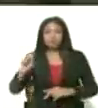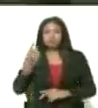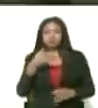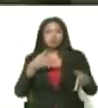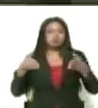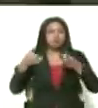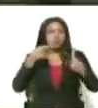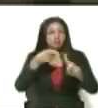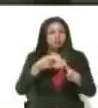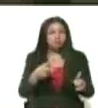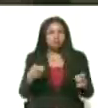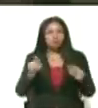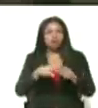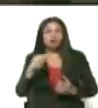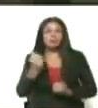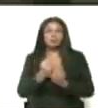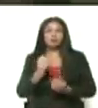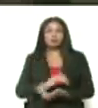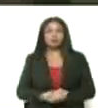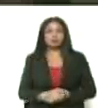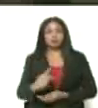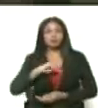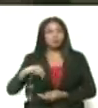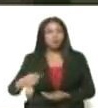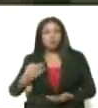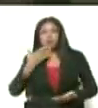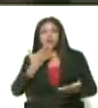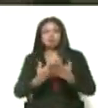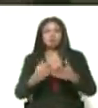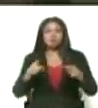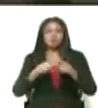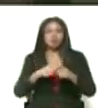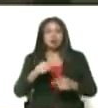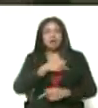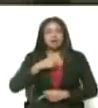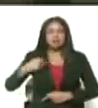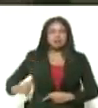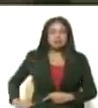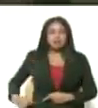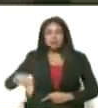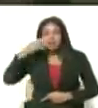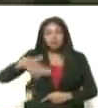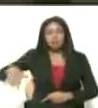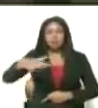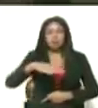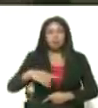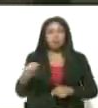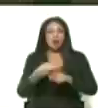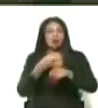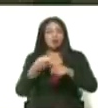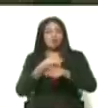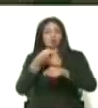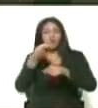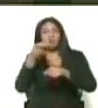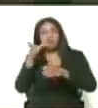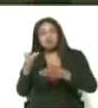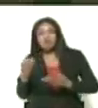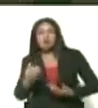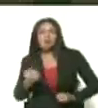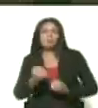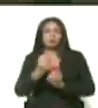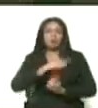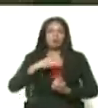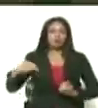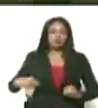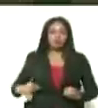camino es la solidaridad. Así que nuestro agradecimiento a China, a su pueblo, a su gobierno, por este apoyo que